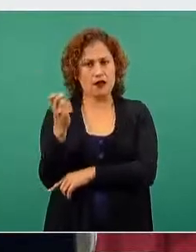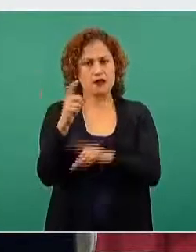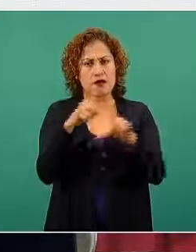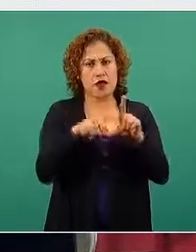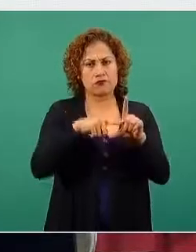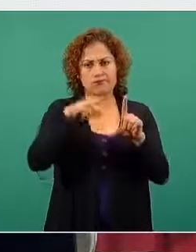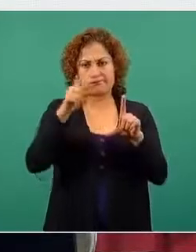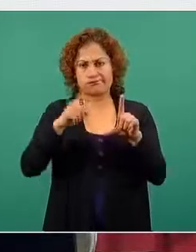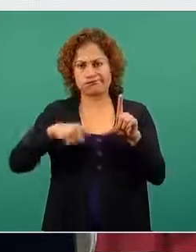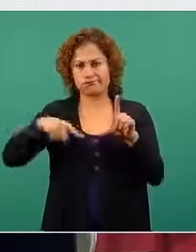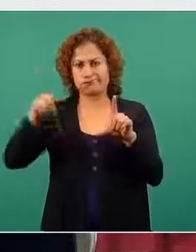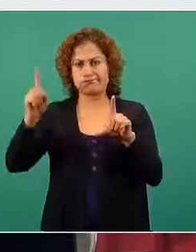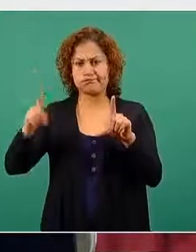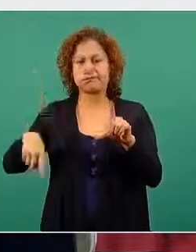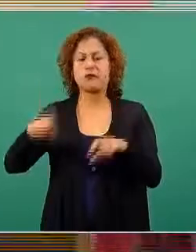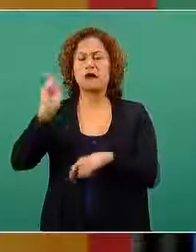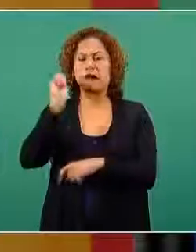presenta